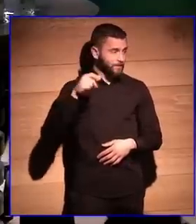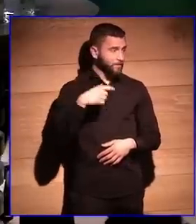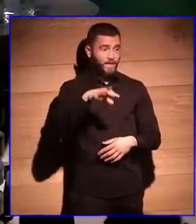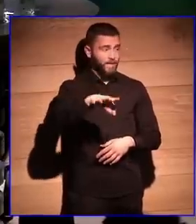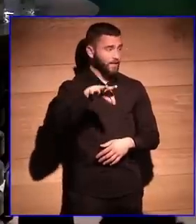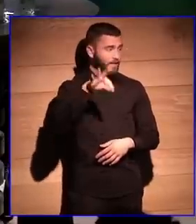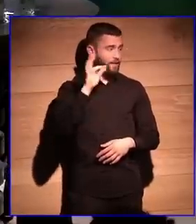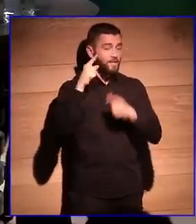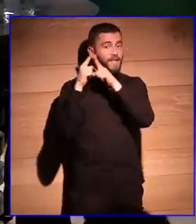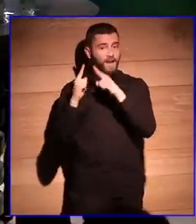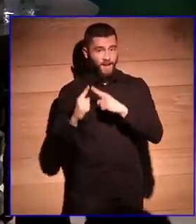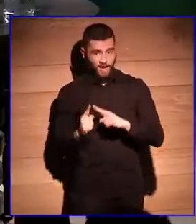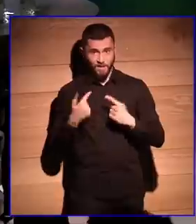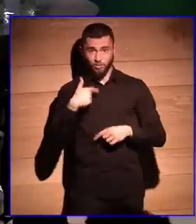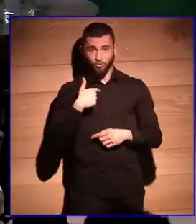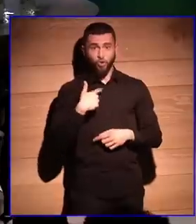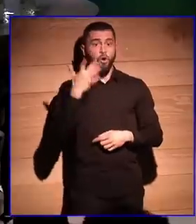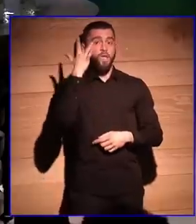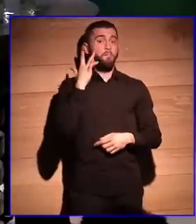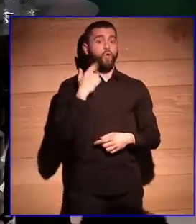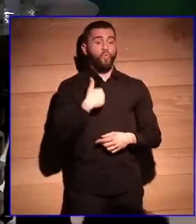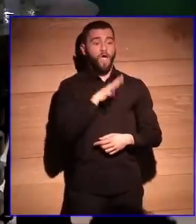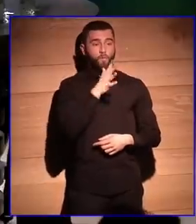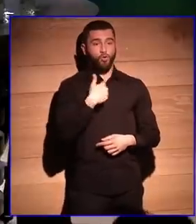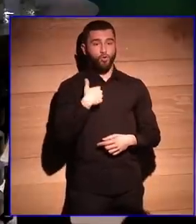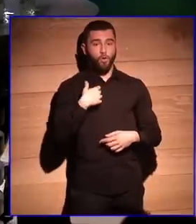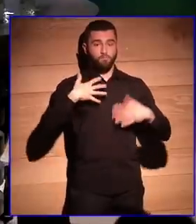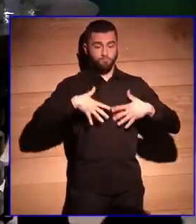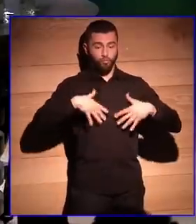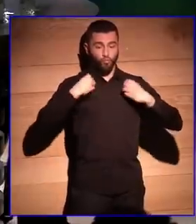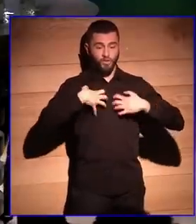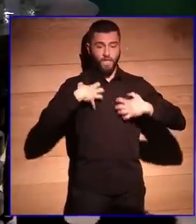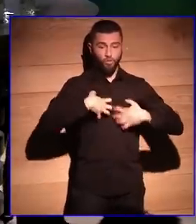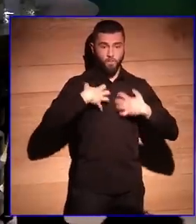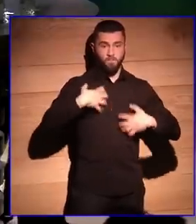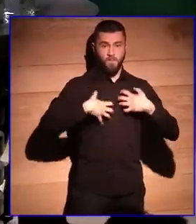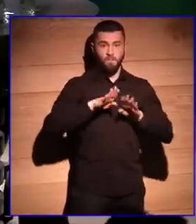Yo es que me siento más Inmaculado porque yo me he visto duchándome. Sí, Tyrion.